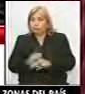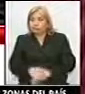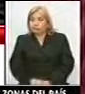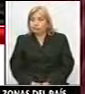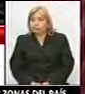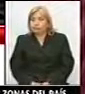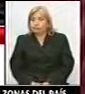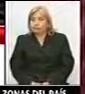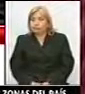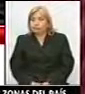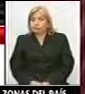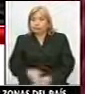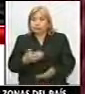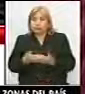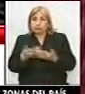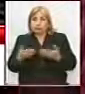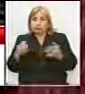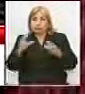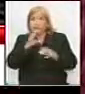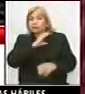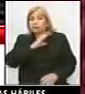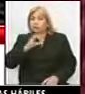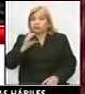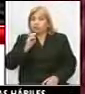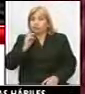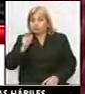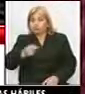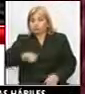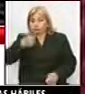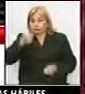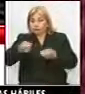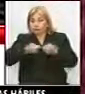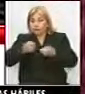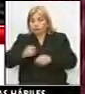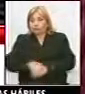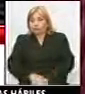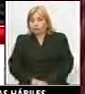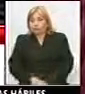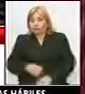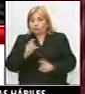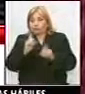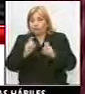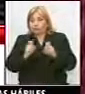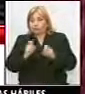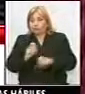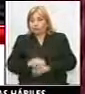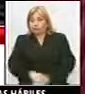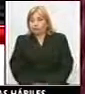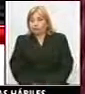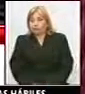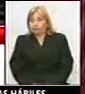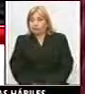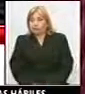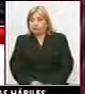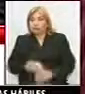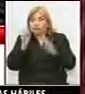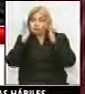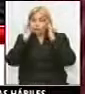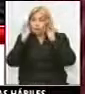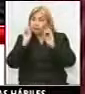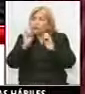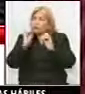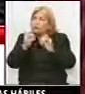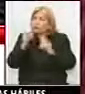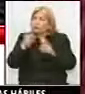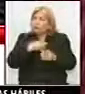presuntos vínculos en el cual el movimiento Chimpún Callao ha sido el líder de ese proceso. Por lo tanto, le vuelvo a preguntar, ¿qué opinión le merece usted que el